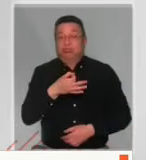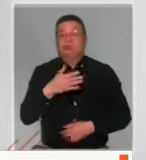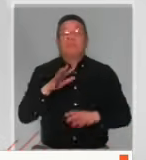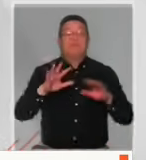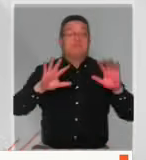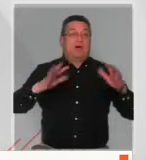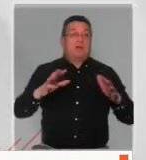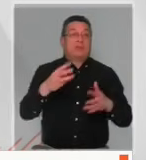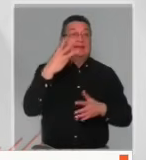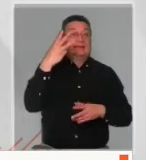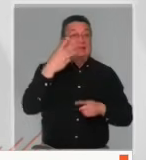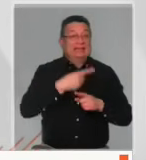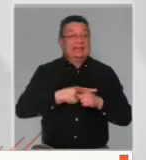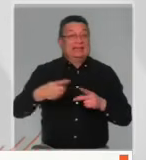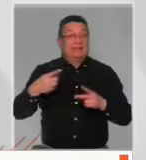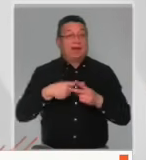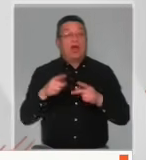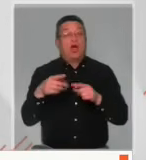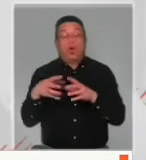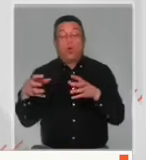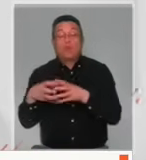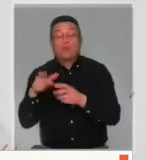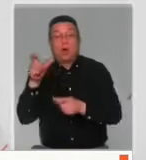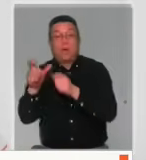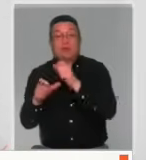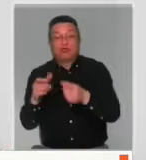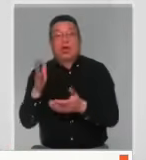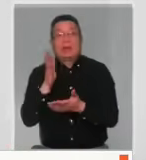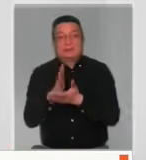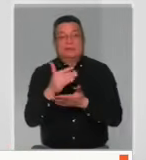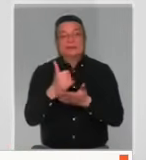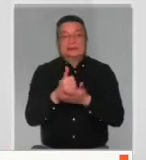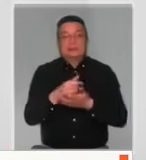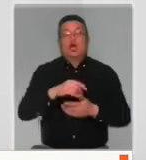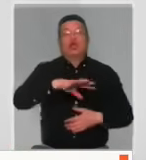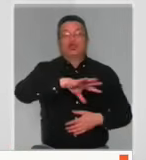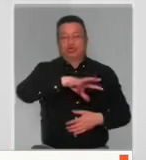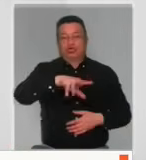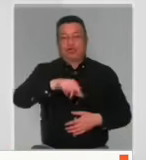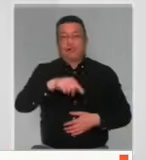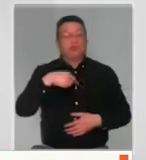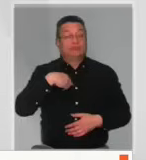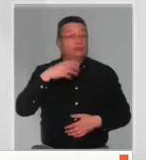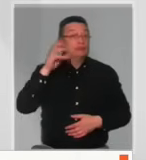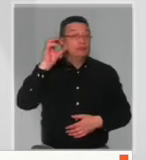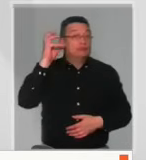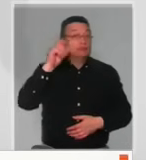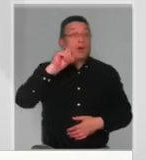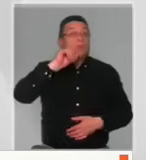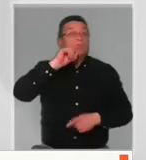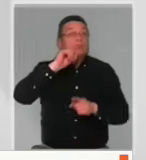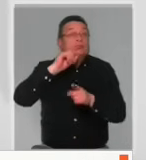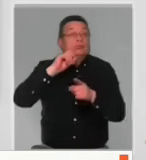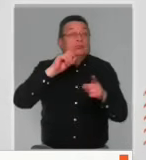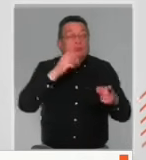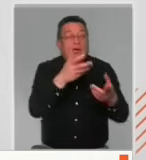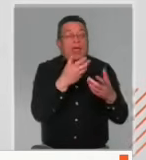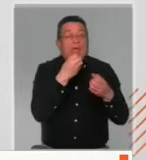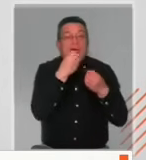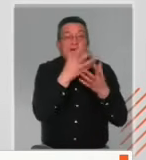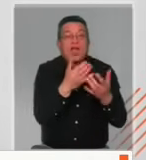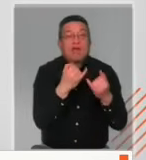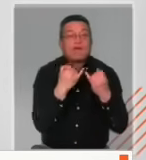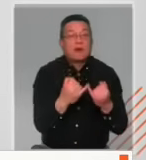aproximadamente 3 semanas que con un grupo de personas estaba planificando el robo. Desconozco quién específicamente entregó la información,